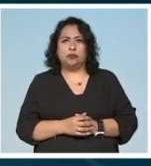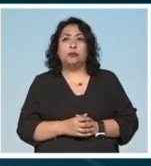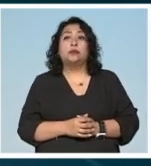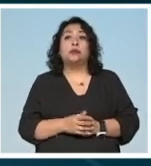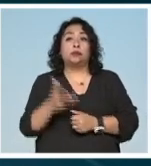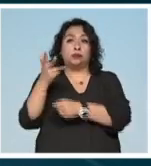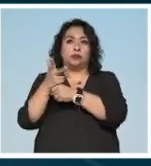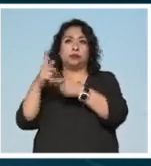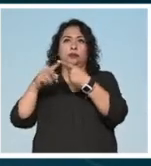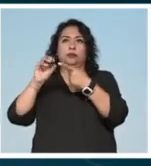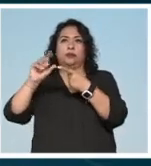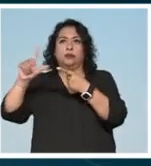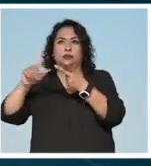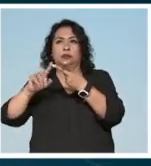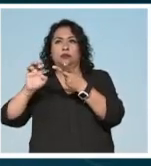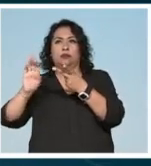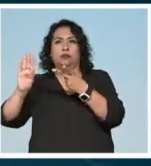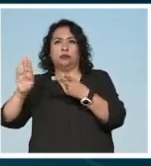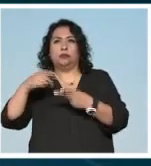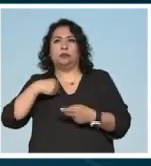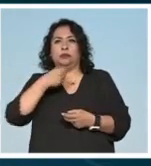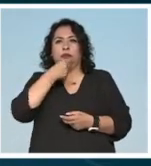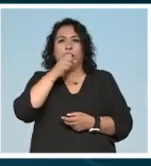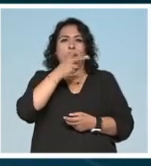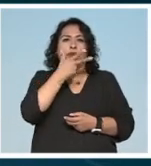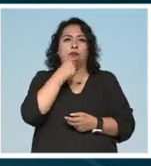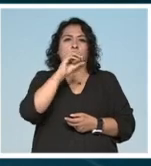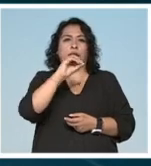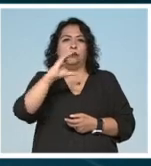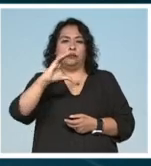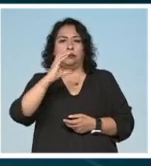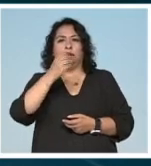Con imágenes de Óscar López y Enrique Varela, informó Óscar Cortés.